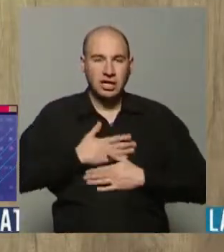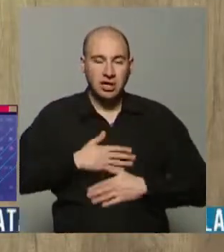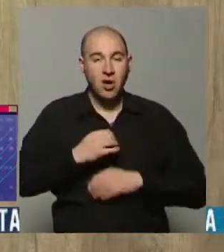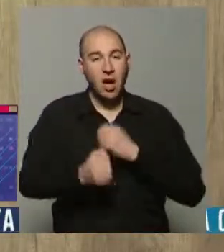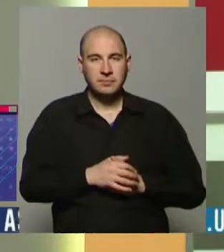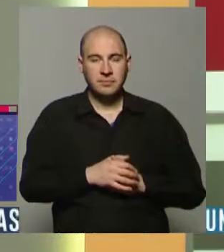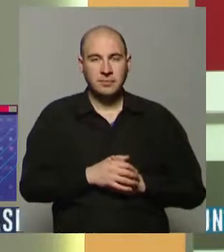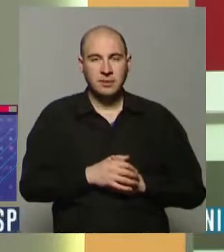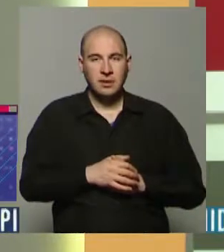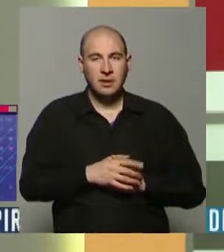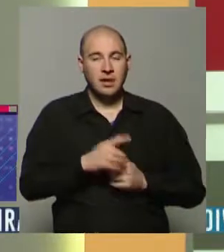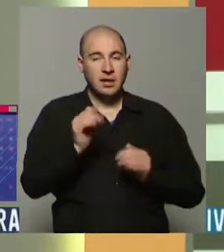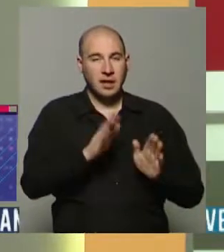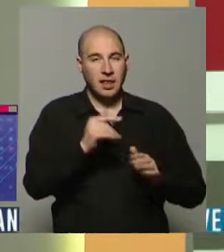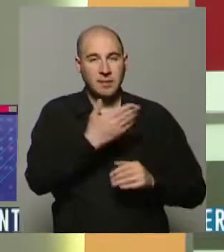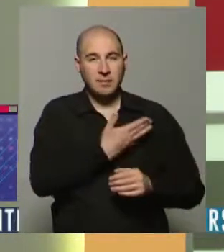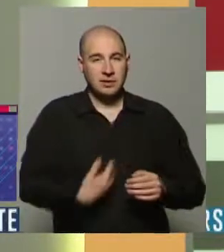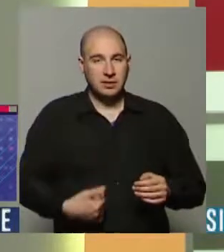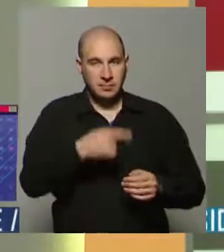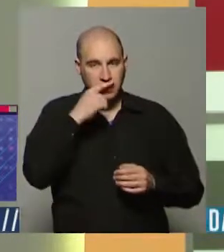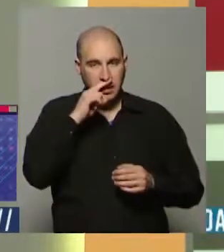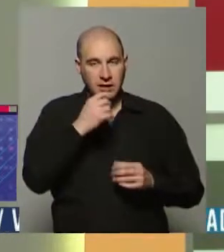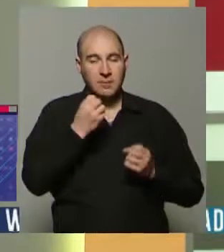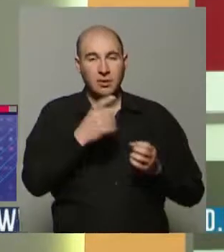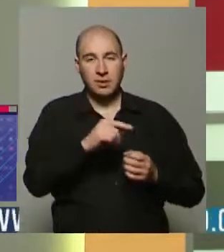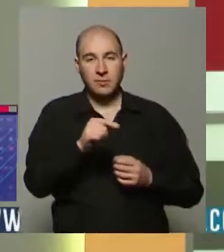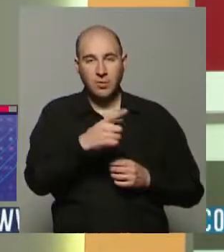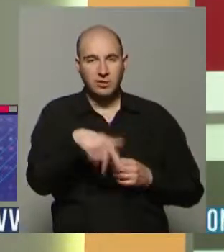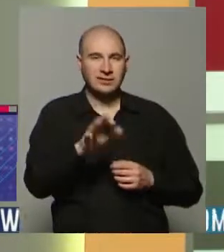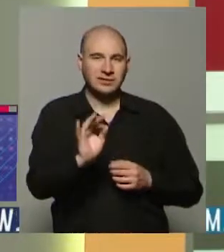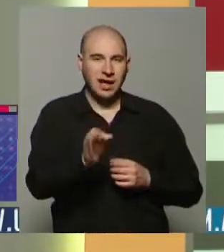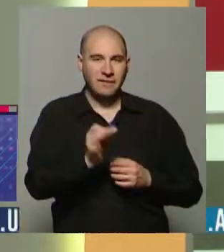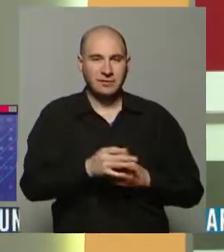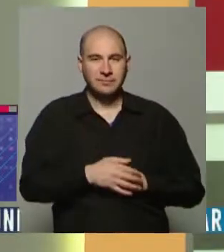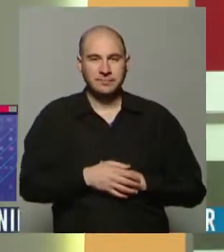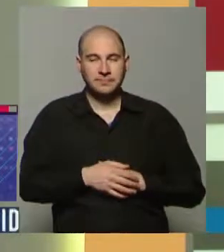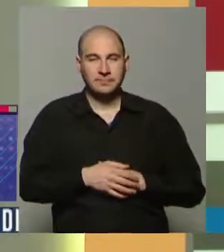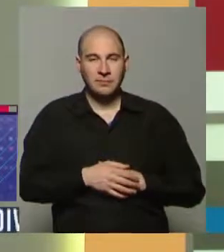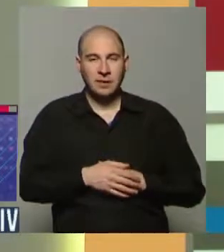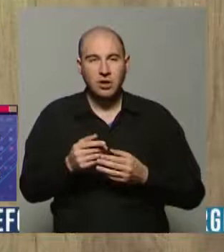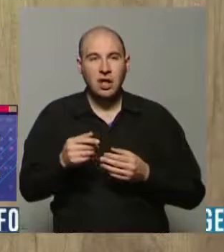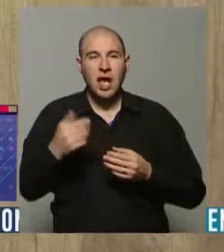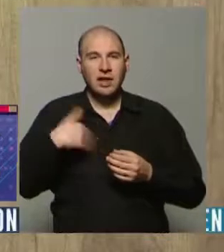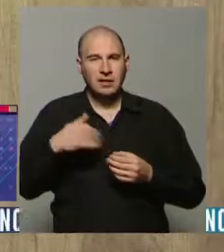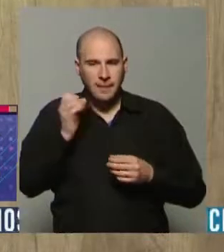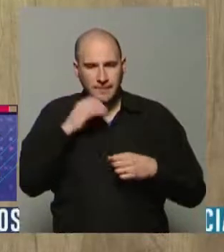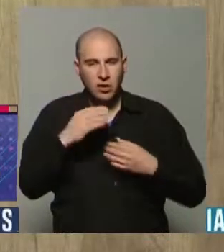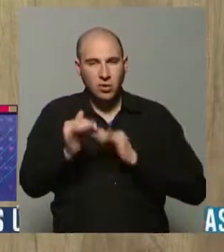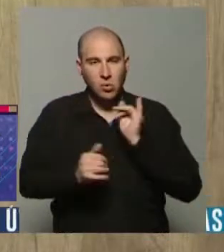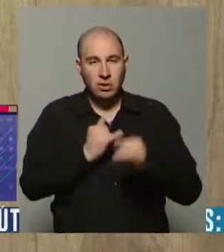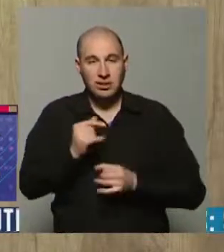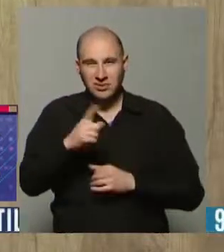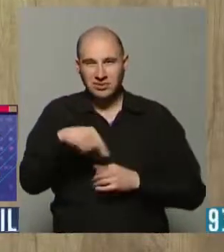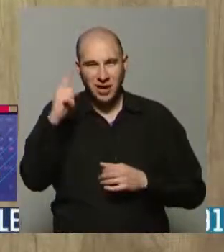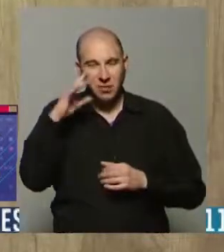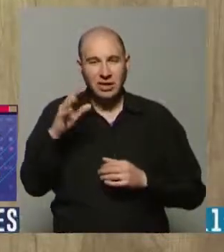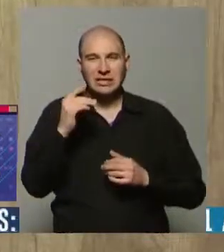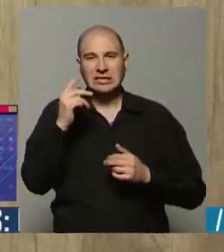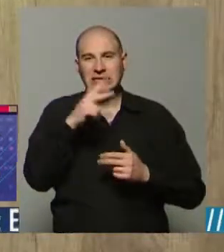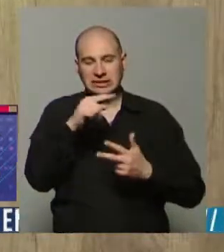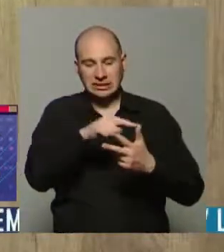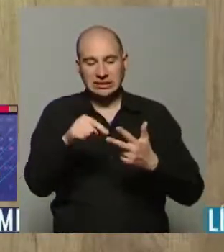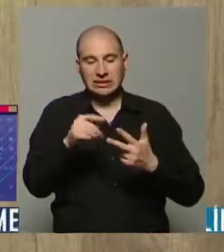tranquilidad, el ministro intenta llevar tranquilidad y de alguna manera, más allá de que no se han cumplido las metas, porque Argentina no ha cumplido las metas del